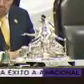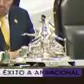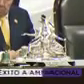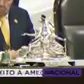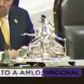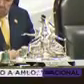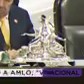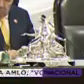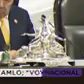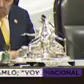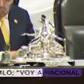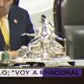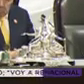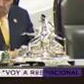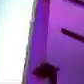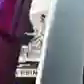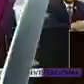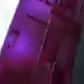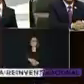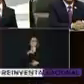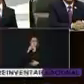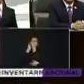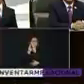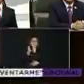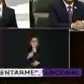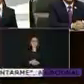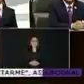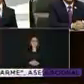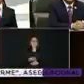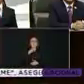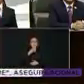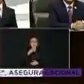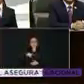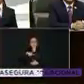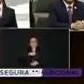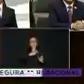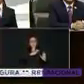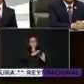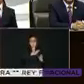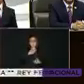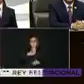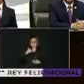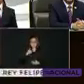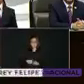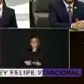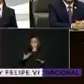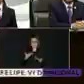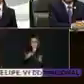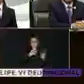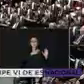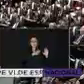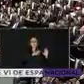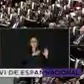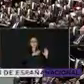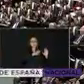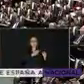Vamos a escuchar. Y ese es un compromiso que estoy haciendo.